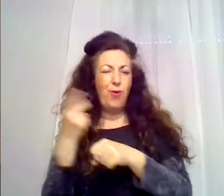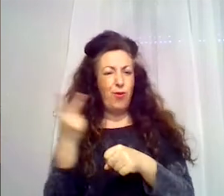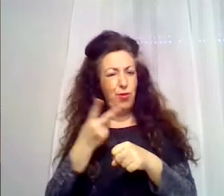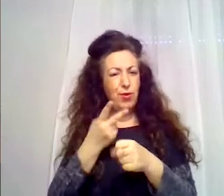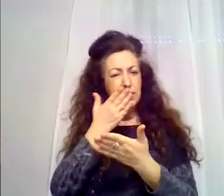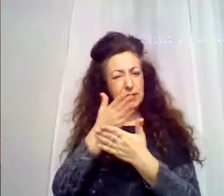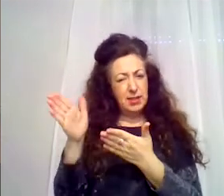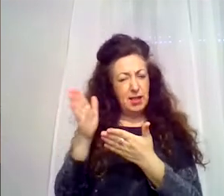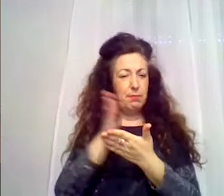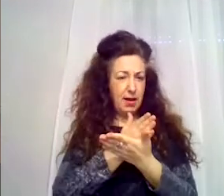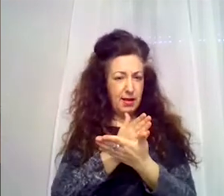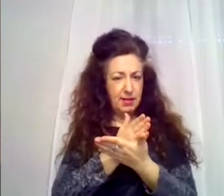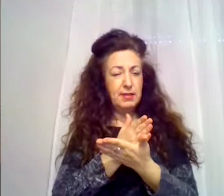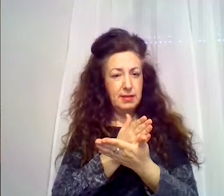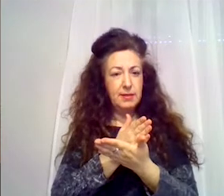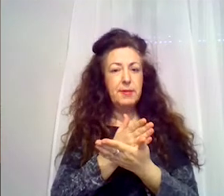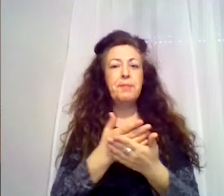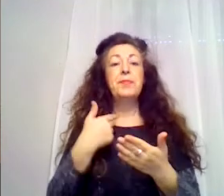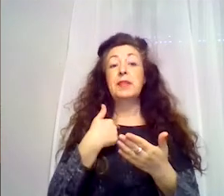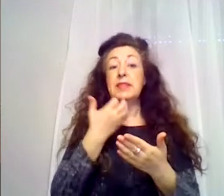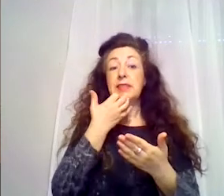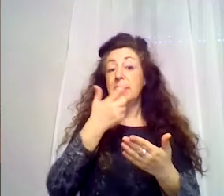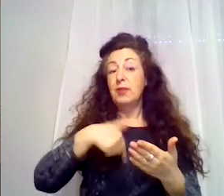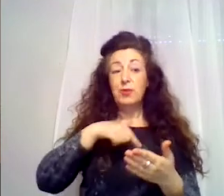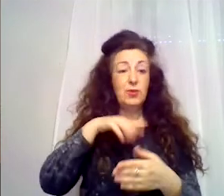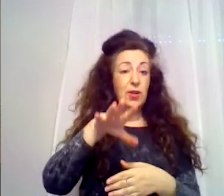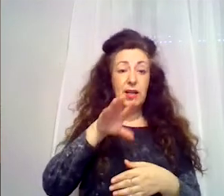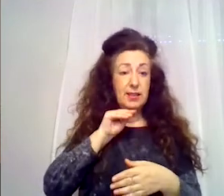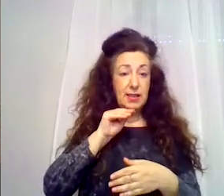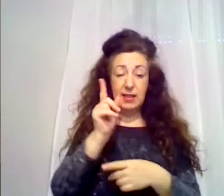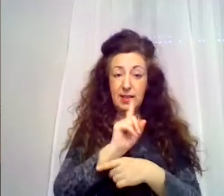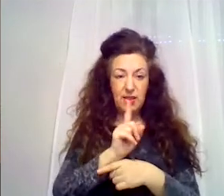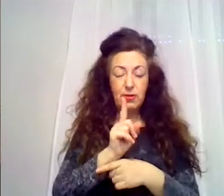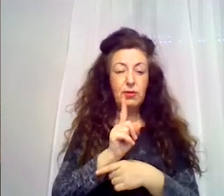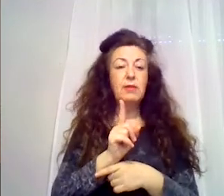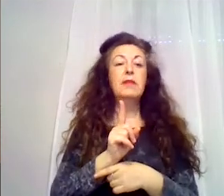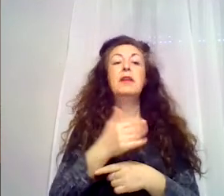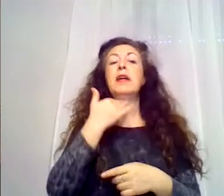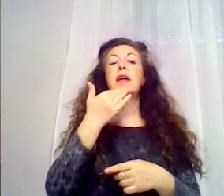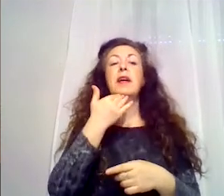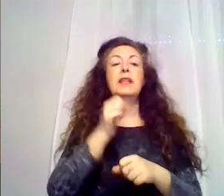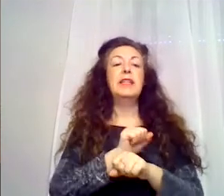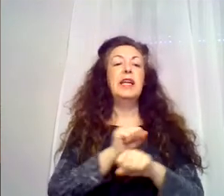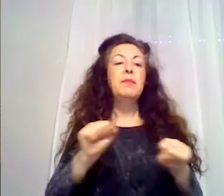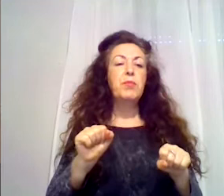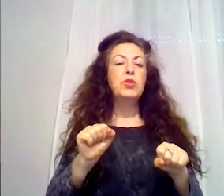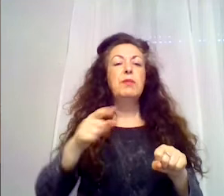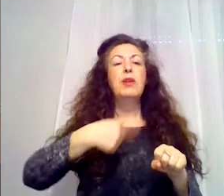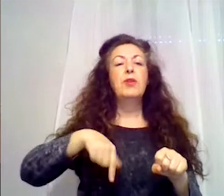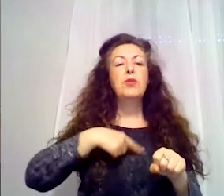obra, ¿no? Si no somos capaces de entender esto, prácticamente será imposible que